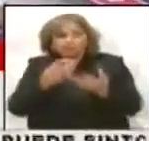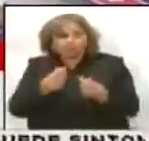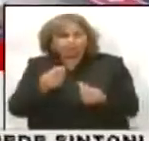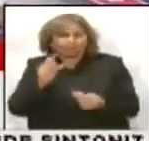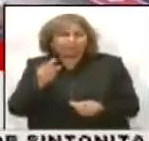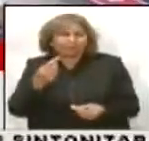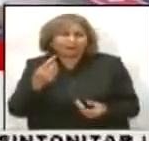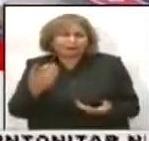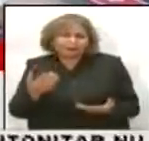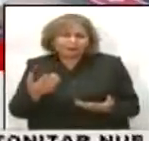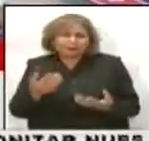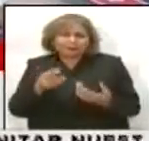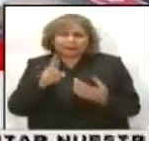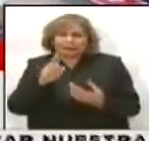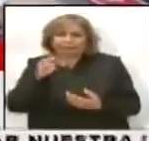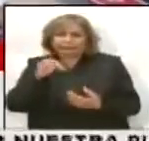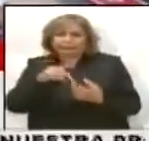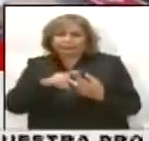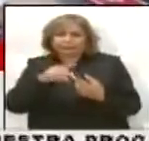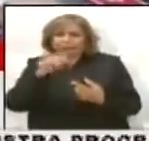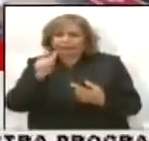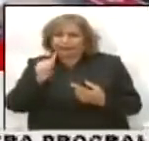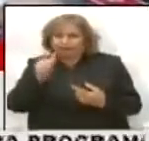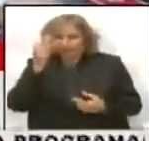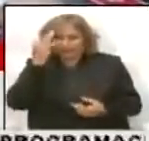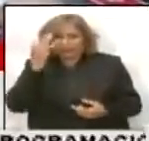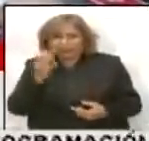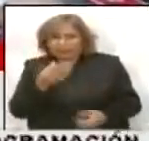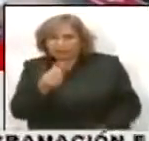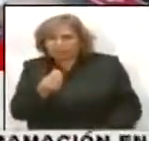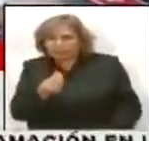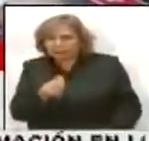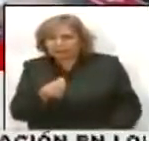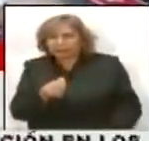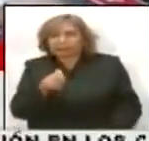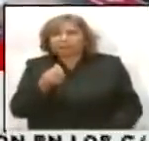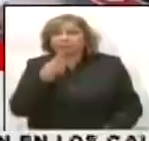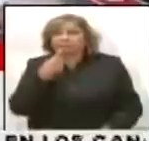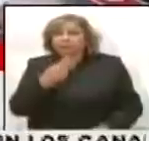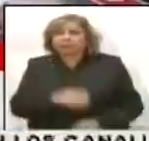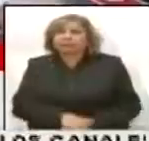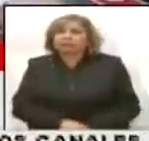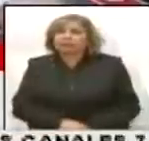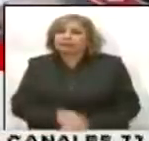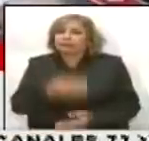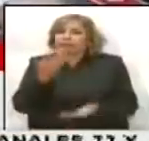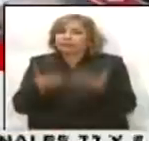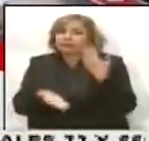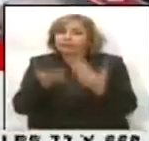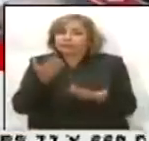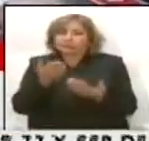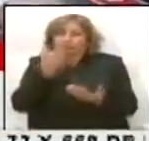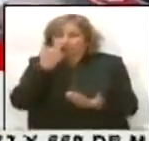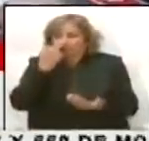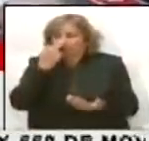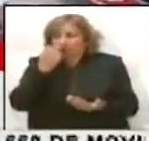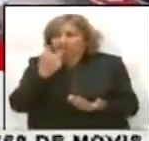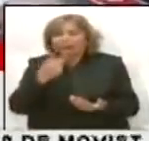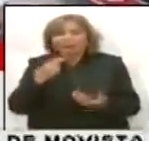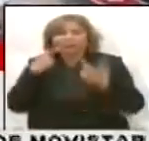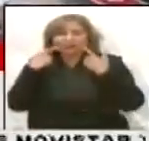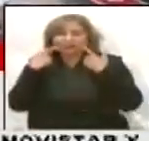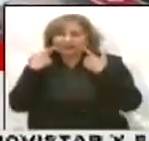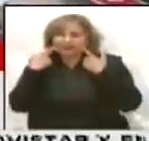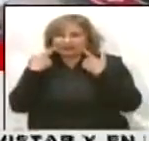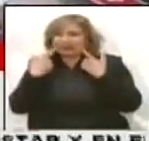tuvo Sendero Luminoso, el MRTA, ¿y saben por qué? Y voy a hacer una precisión. Seguramente a algunos les habrá parecido raro y a algunos les dará risa ahorita,